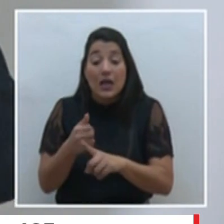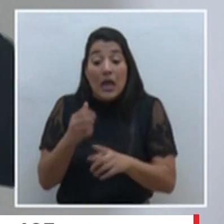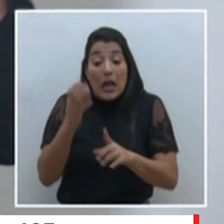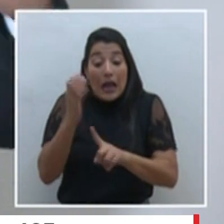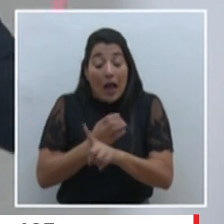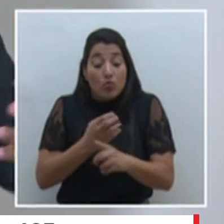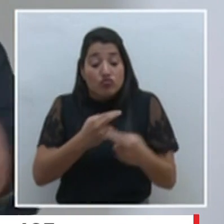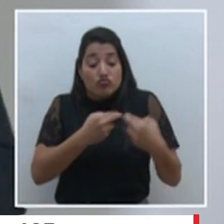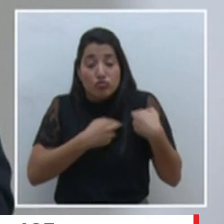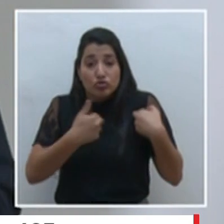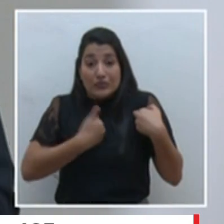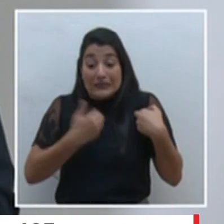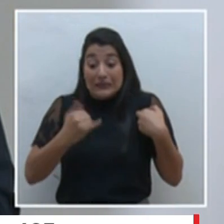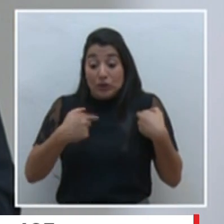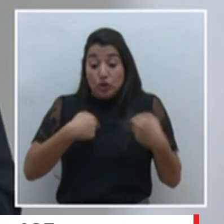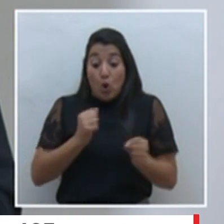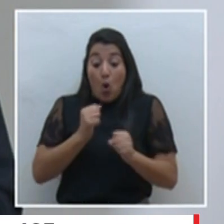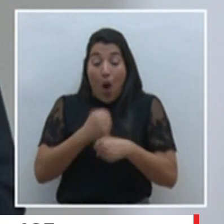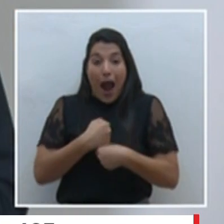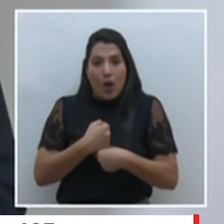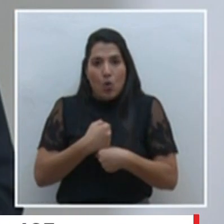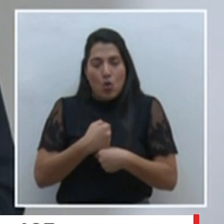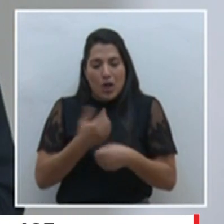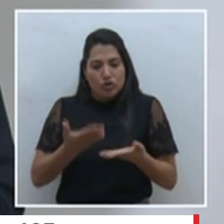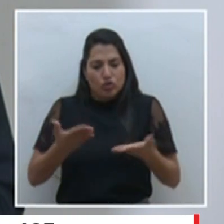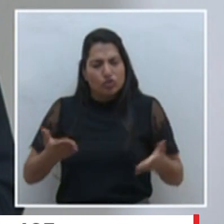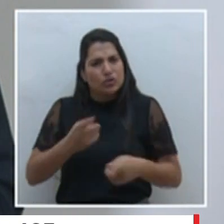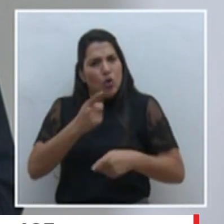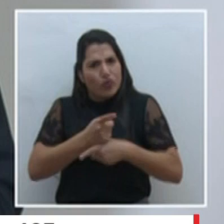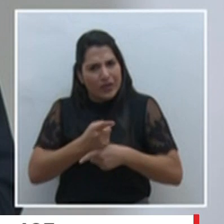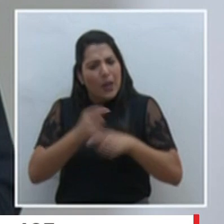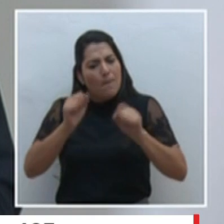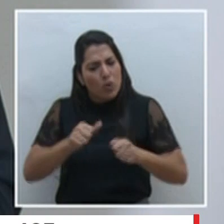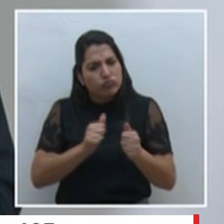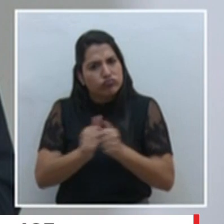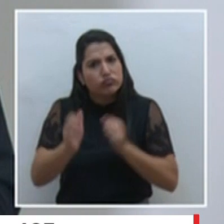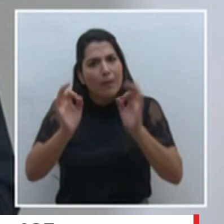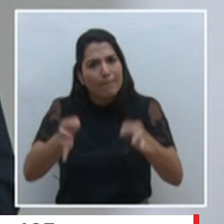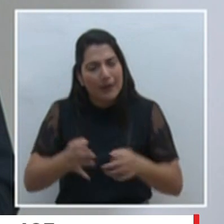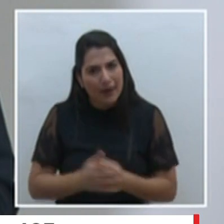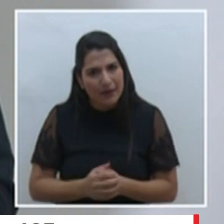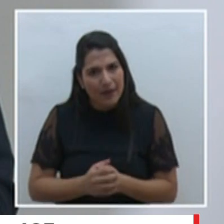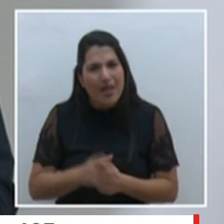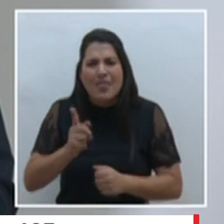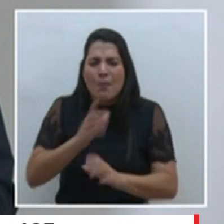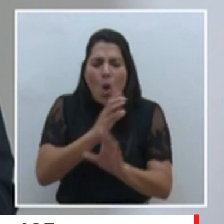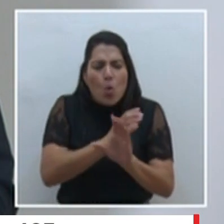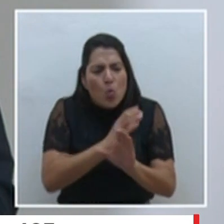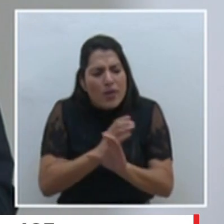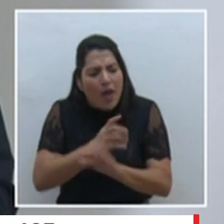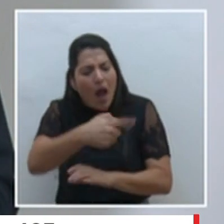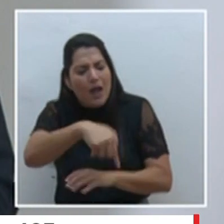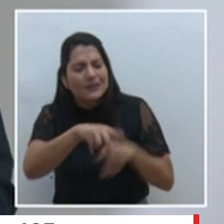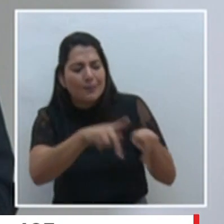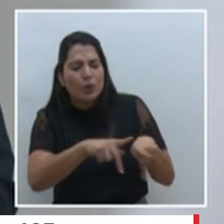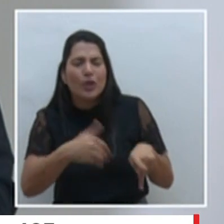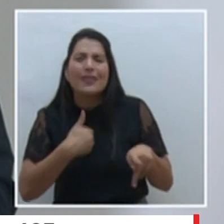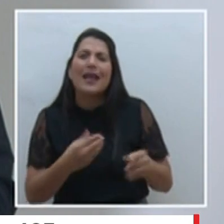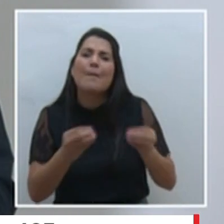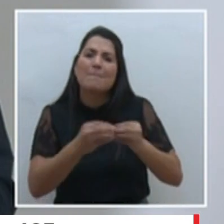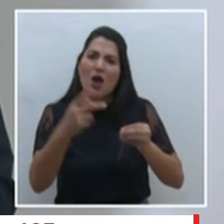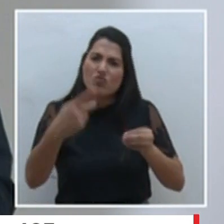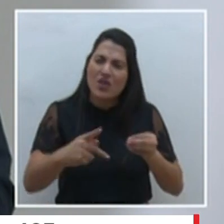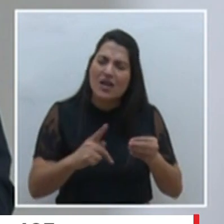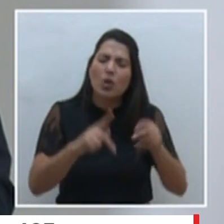estoy seguro de que las personas hacen lo que les toca, vamos a salir bien. Cuidar a las personas de riesgo, a los adultos mayores,